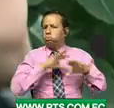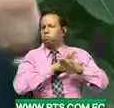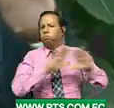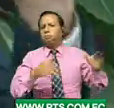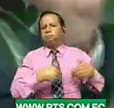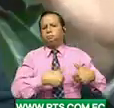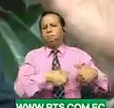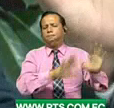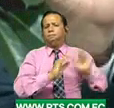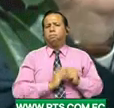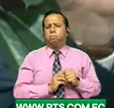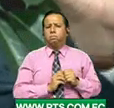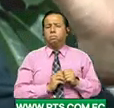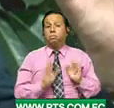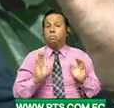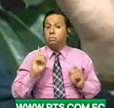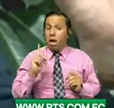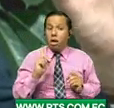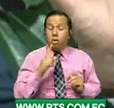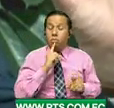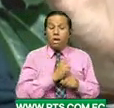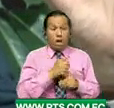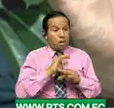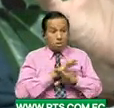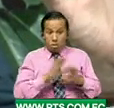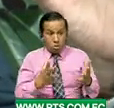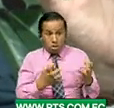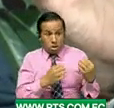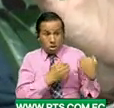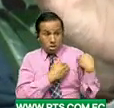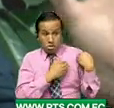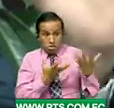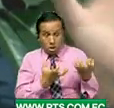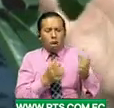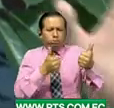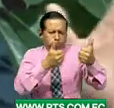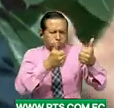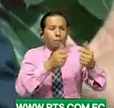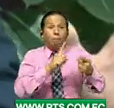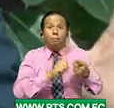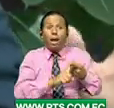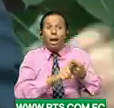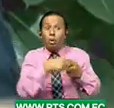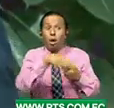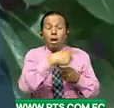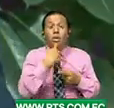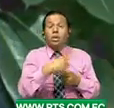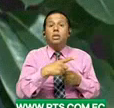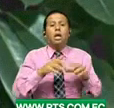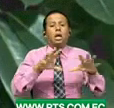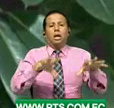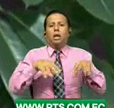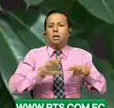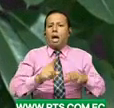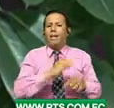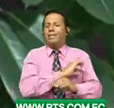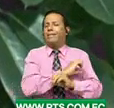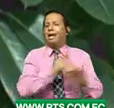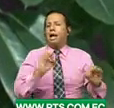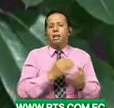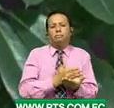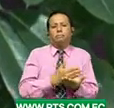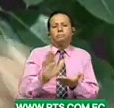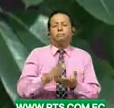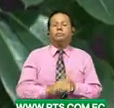Se libran, pero tampoco gozan de los correspondientes activos que podrían tener. La otra es que acepten